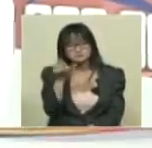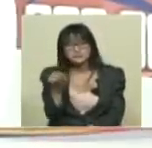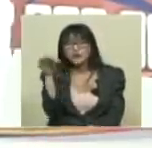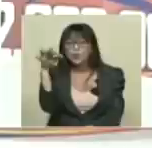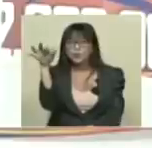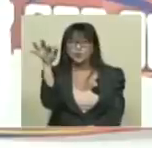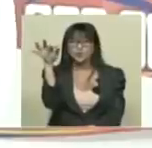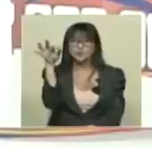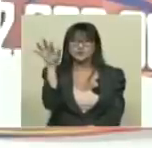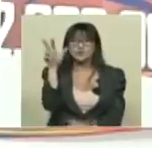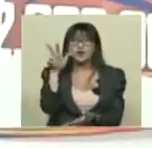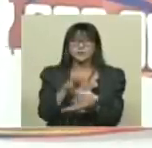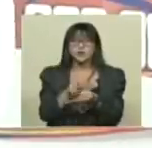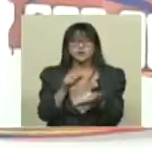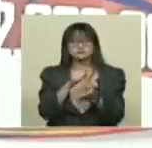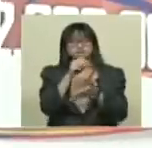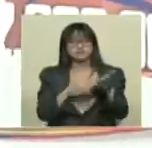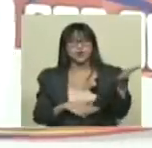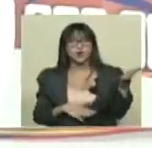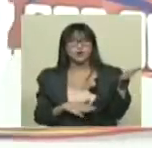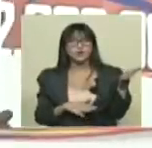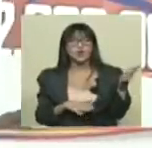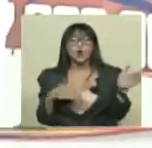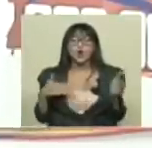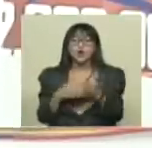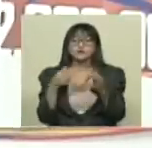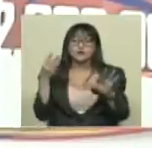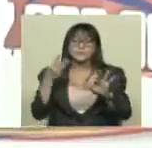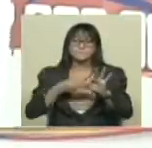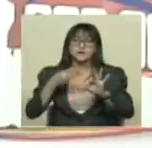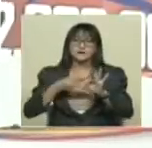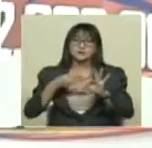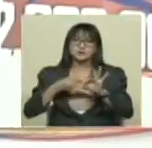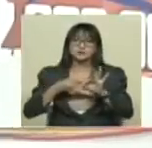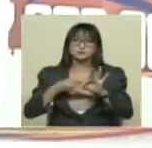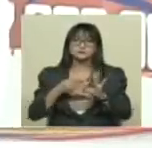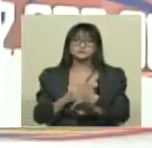un manifiesto, un comunicado contra el Petro.